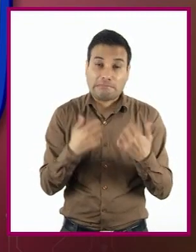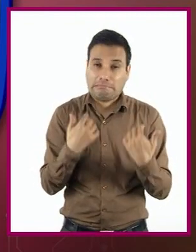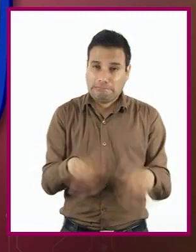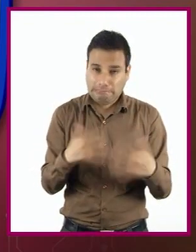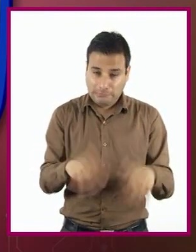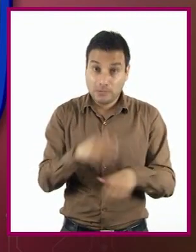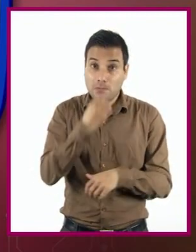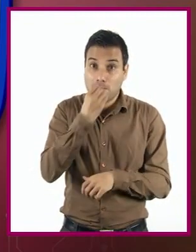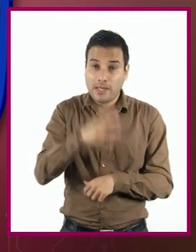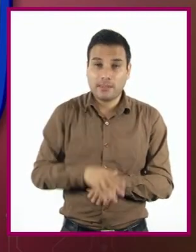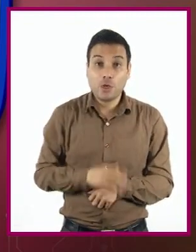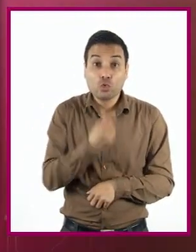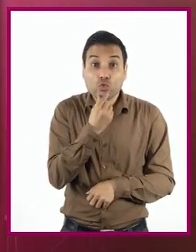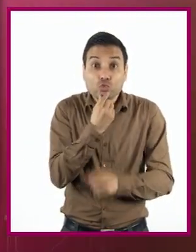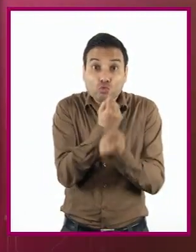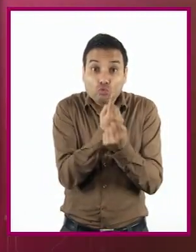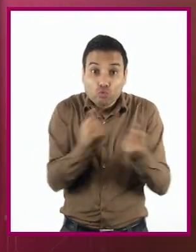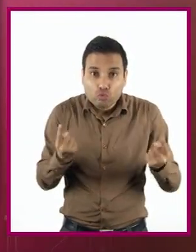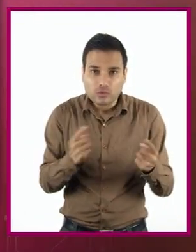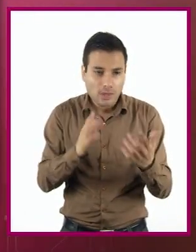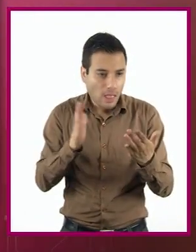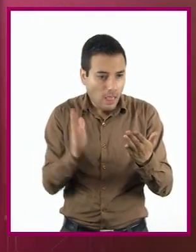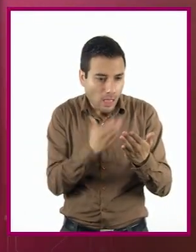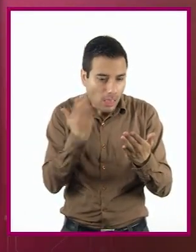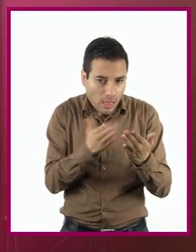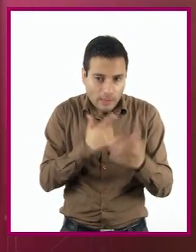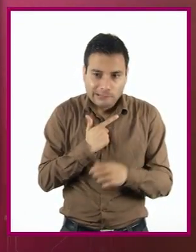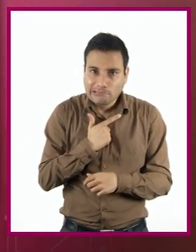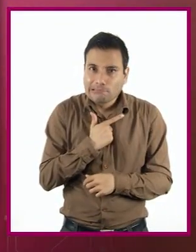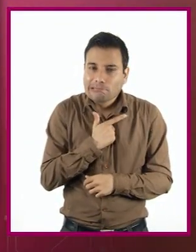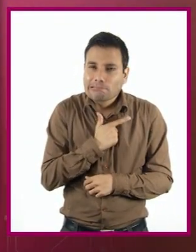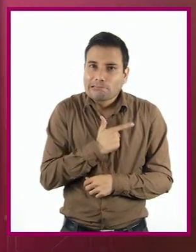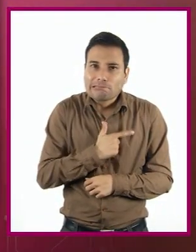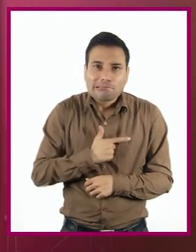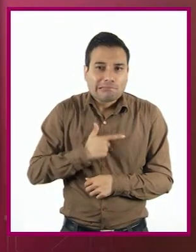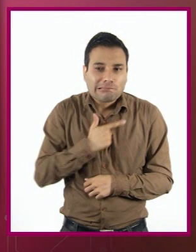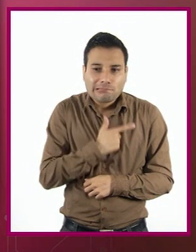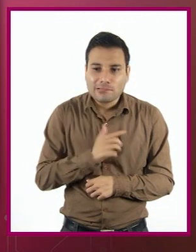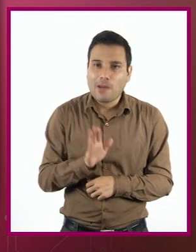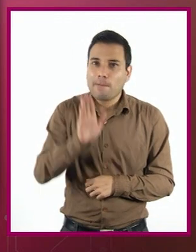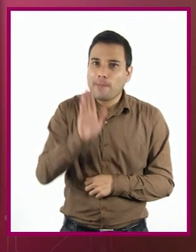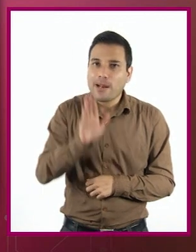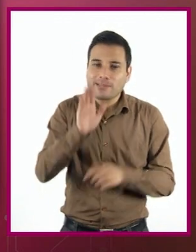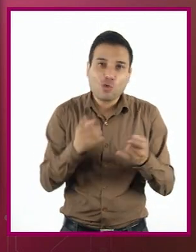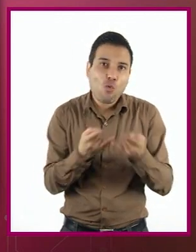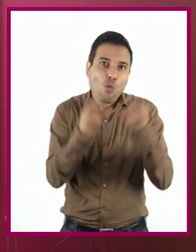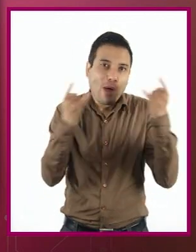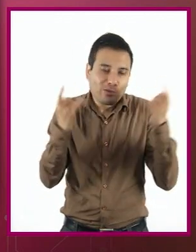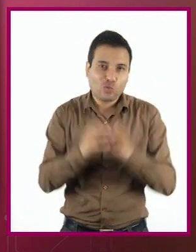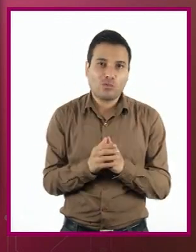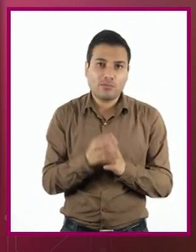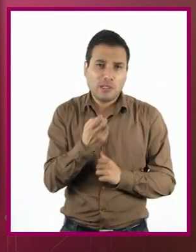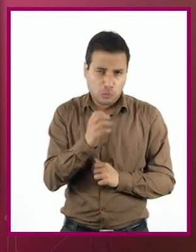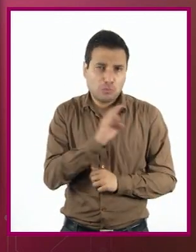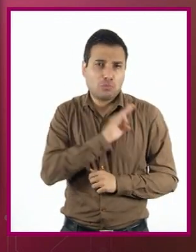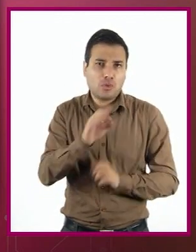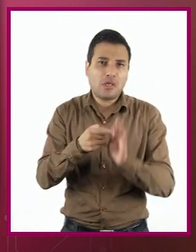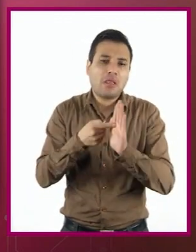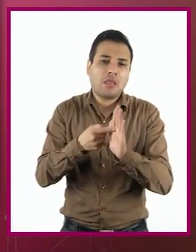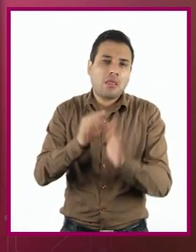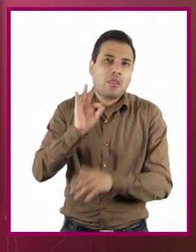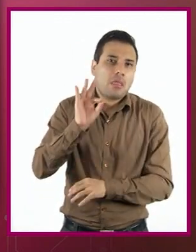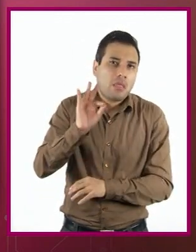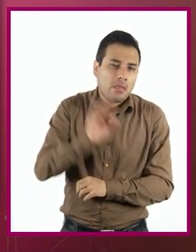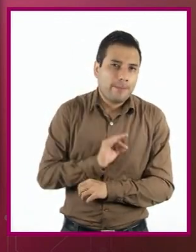interesantes que los niños los leen, ¿sí? Como si fueran cuentos. Ajá, y es una de las formas de hacerlo. La